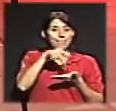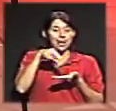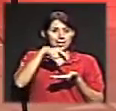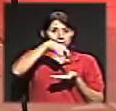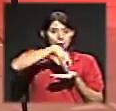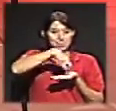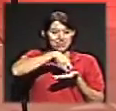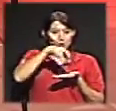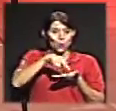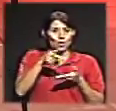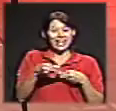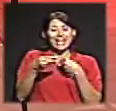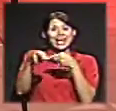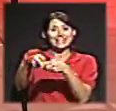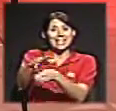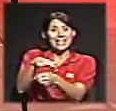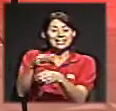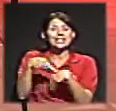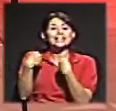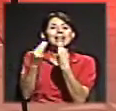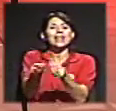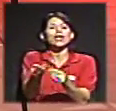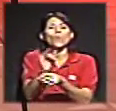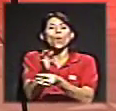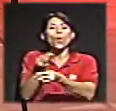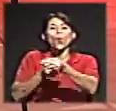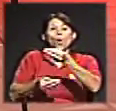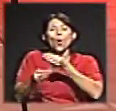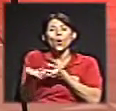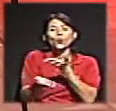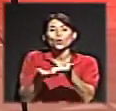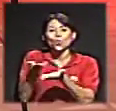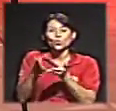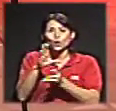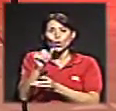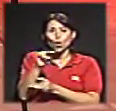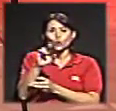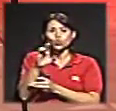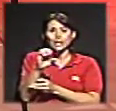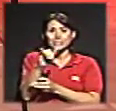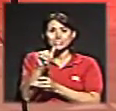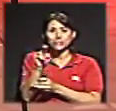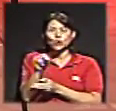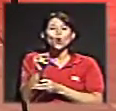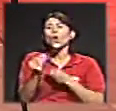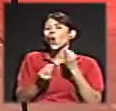Yolanda, ¿cómo es que surge este interés de una empresa llamada Bimavi